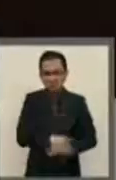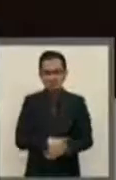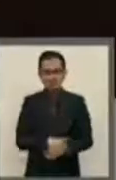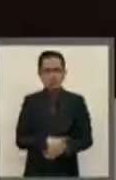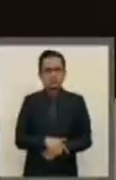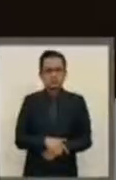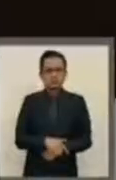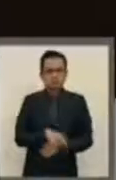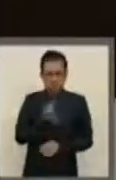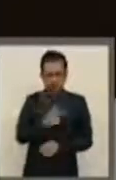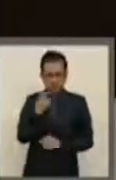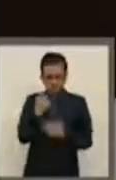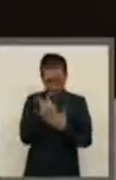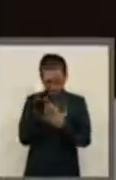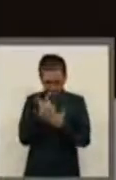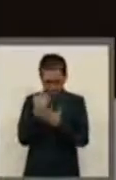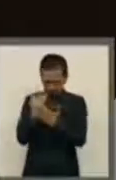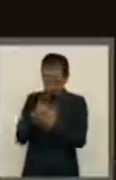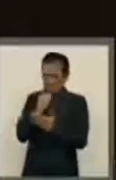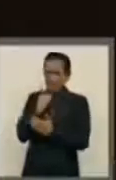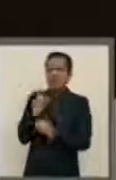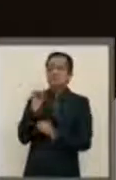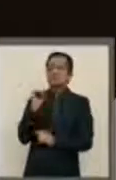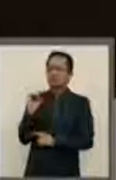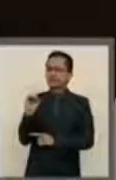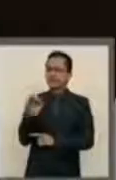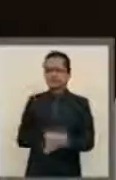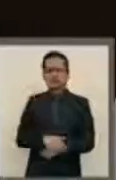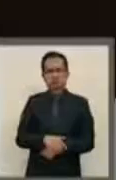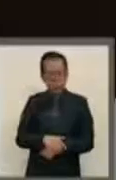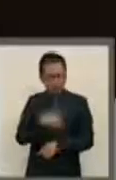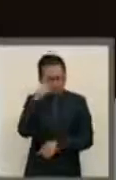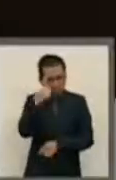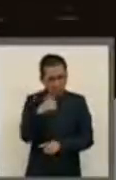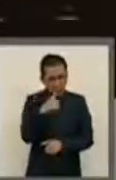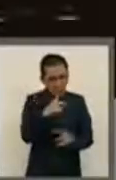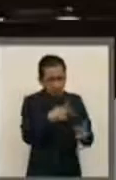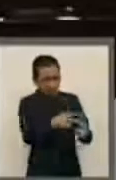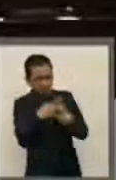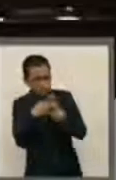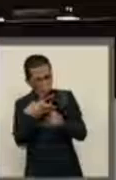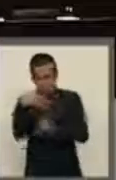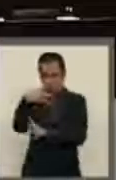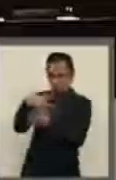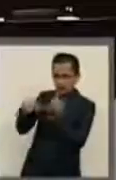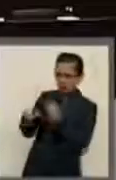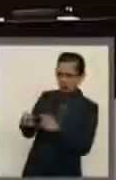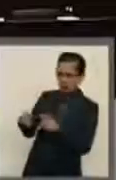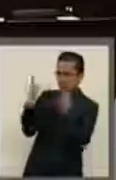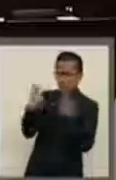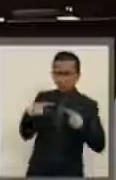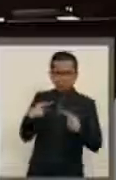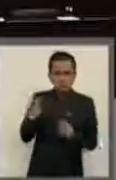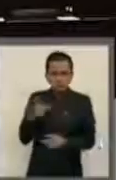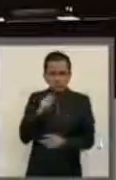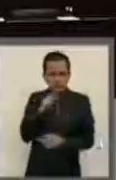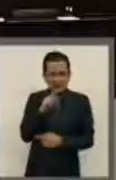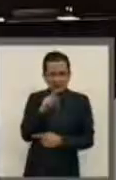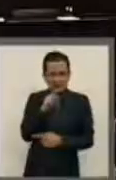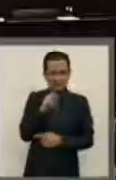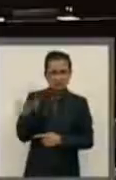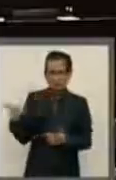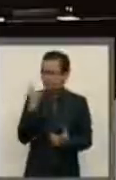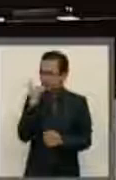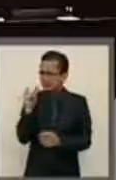Dan vergüenza las cifras en cero respecto en materia de trata de personas. Respecto a la desaparición